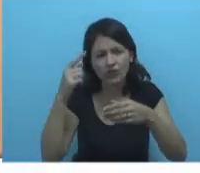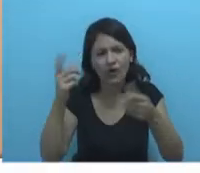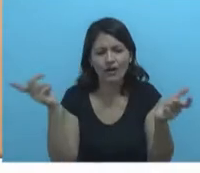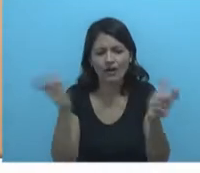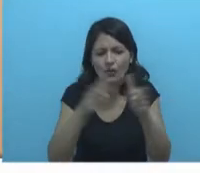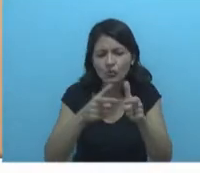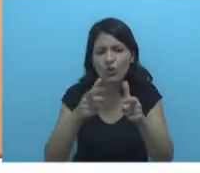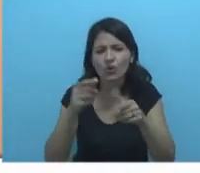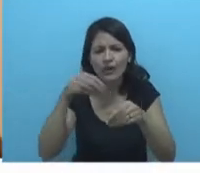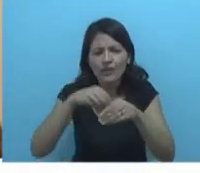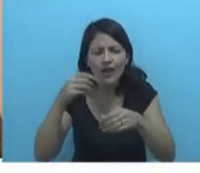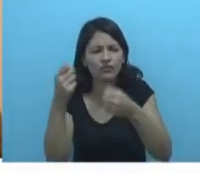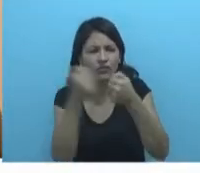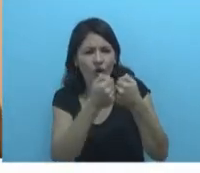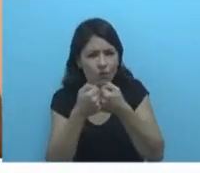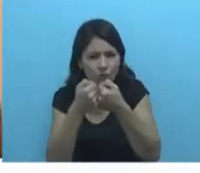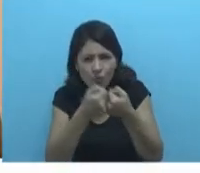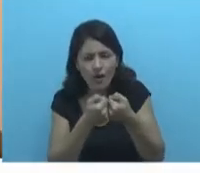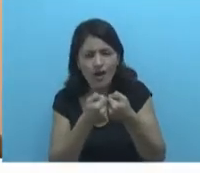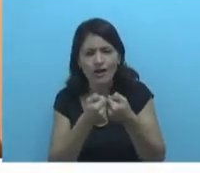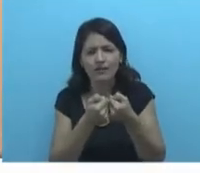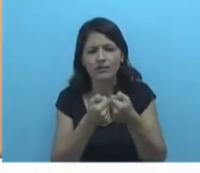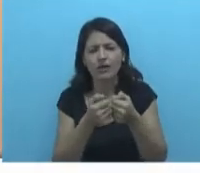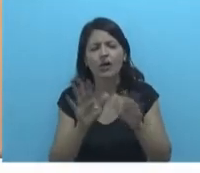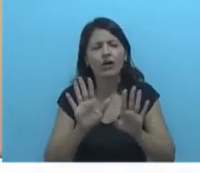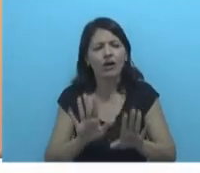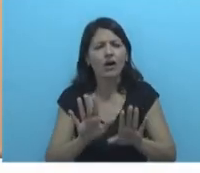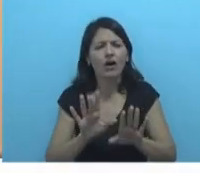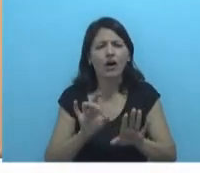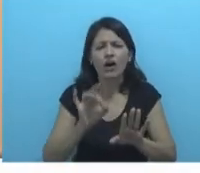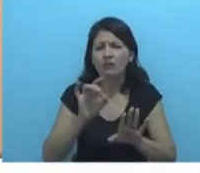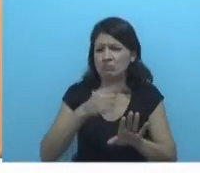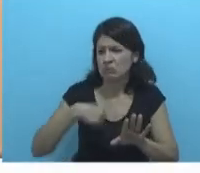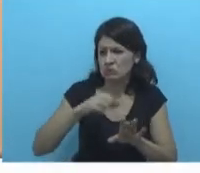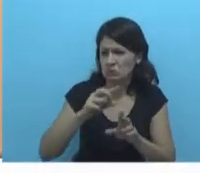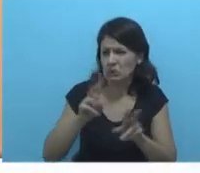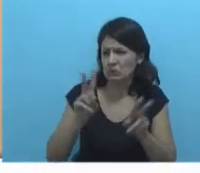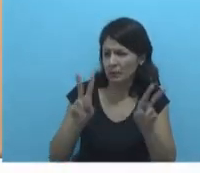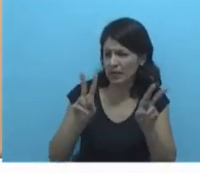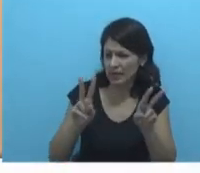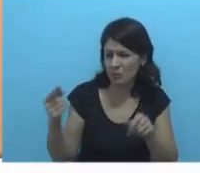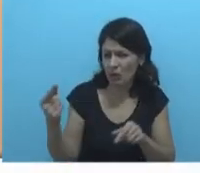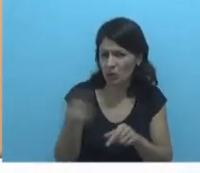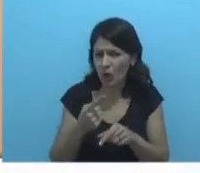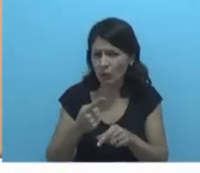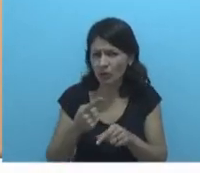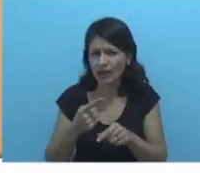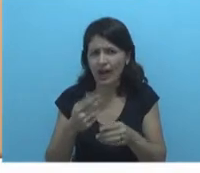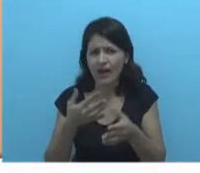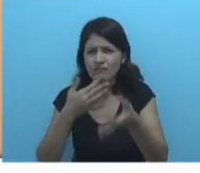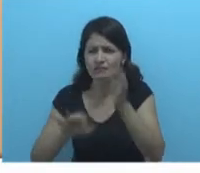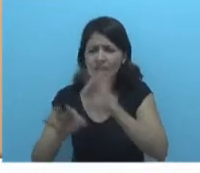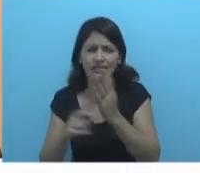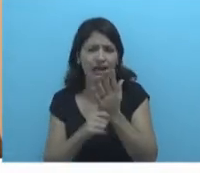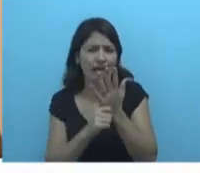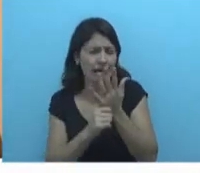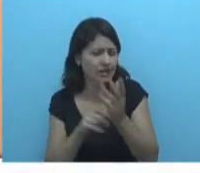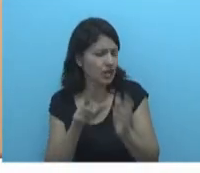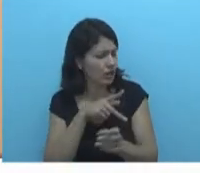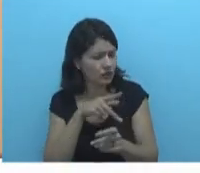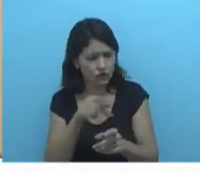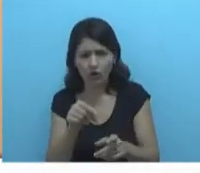porque no es que el peronismo está en contra de la producción. A